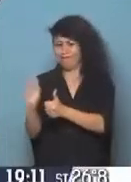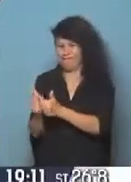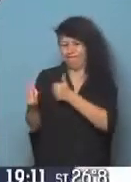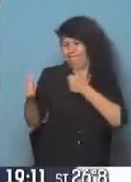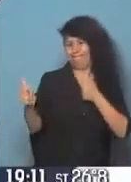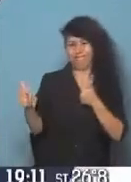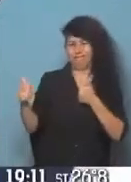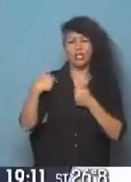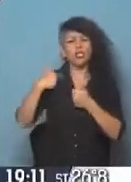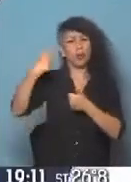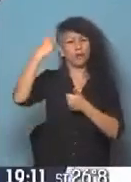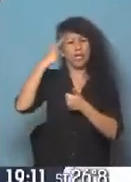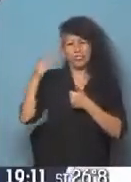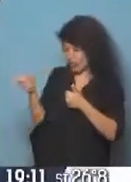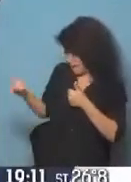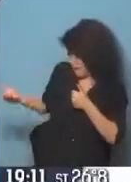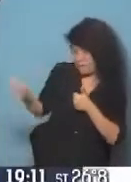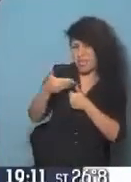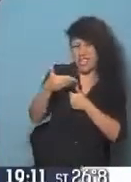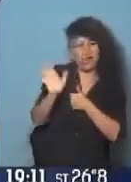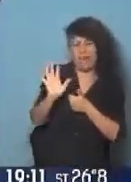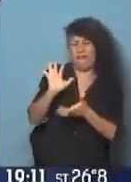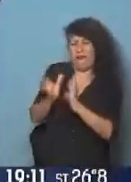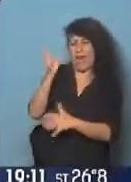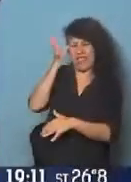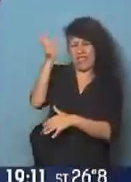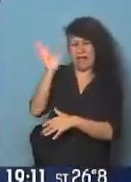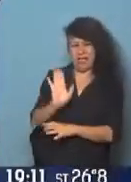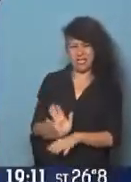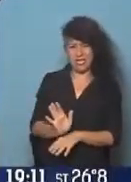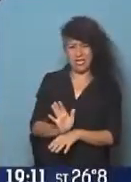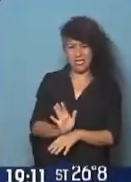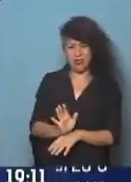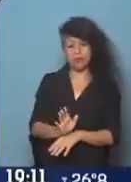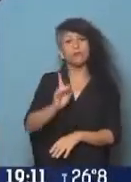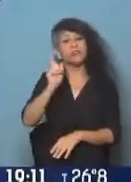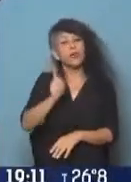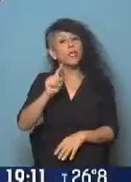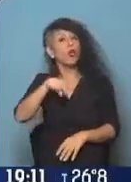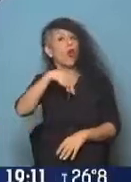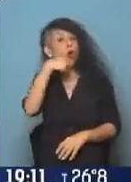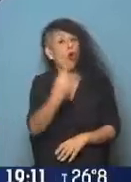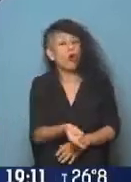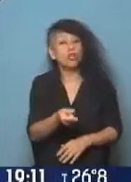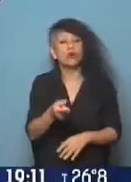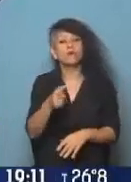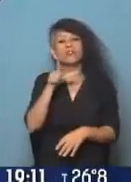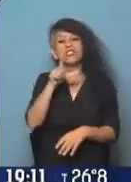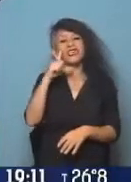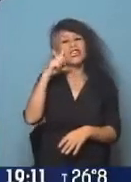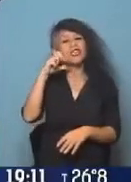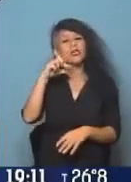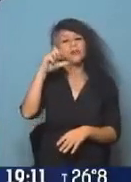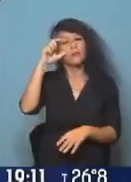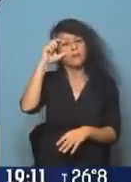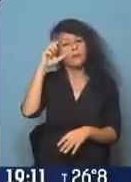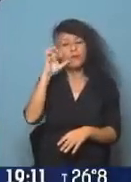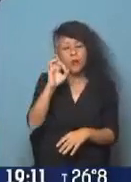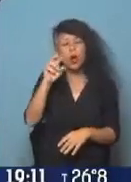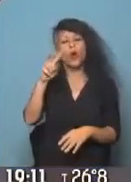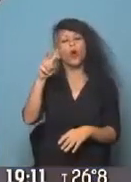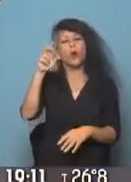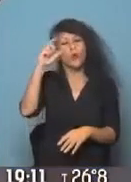es una exageración en sintonía su par daniel lipovetzky adelantó que tampoco